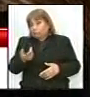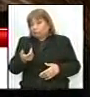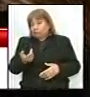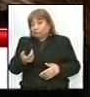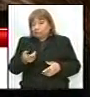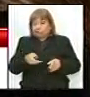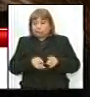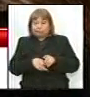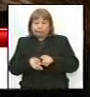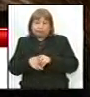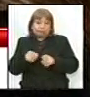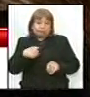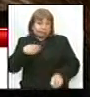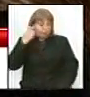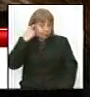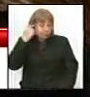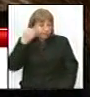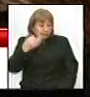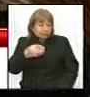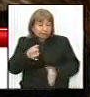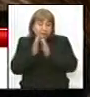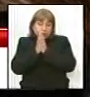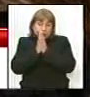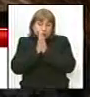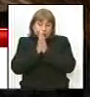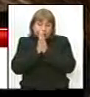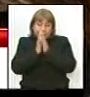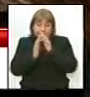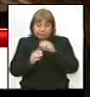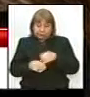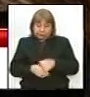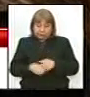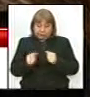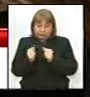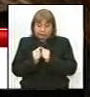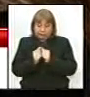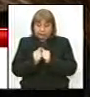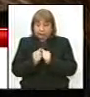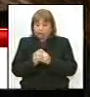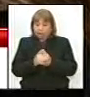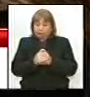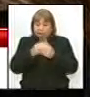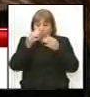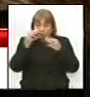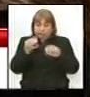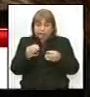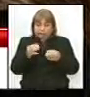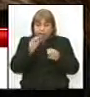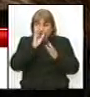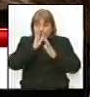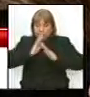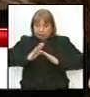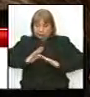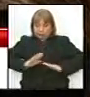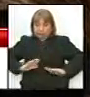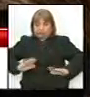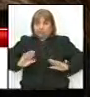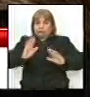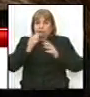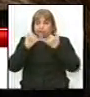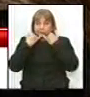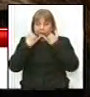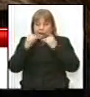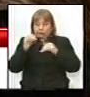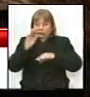presidente yo creo invocó que auto demos con firmeza con serenidad y en función del informe